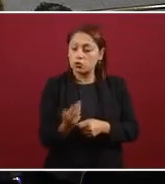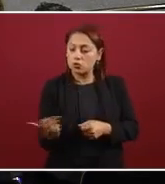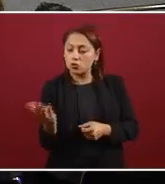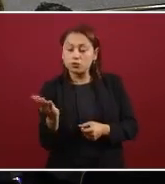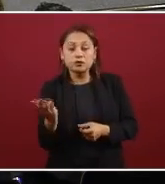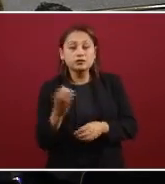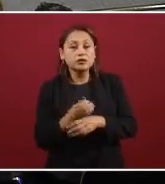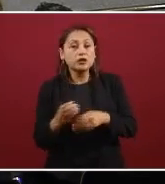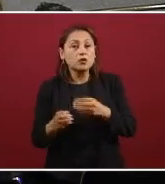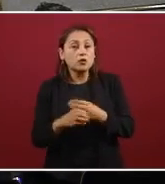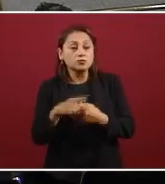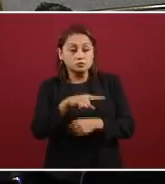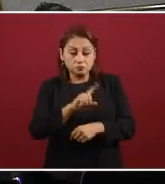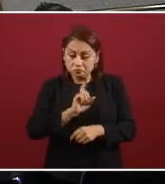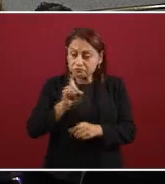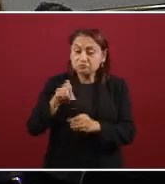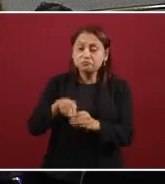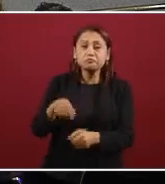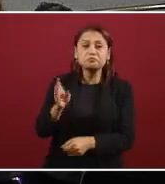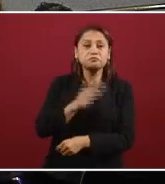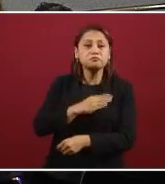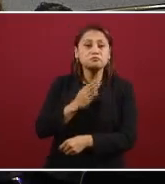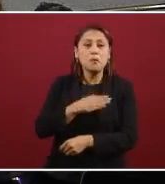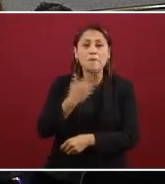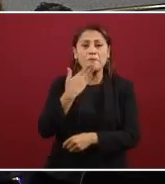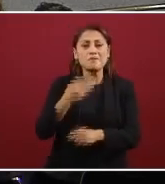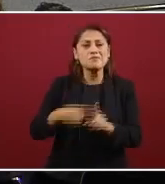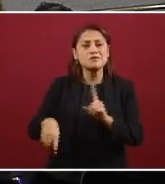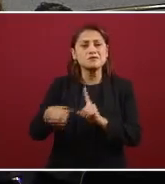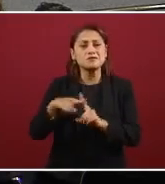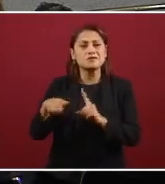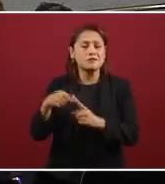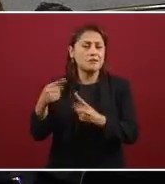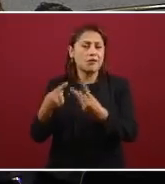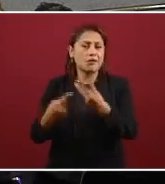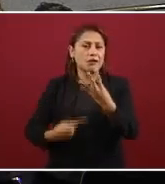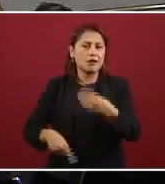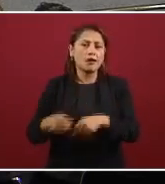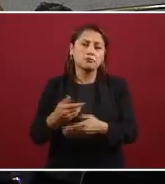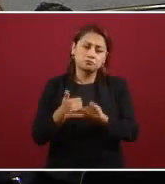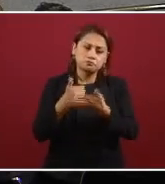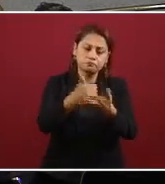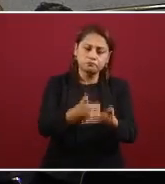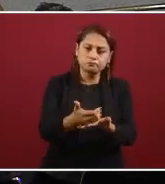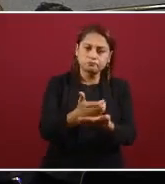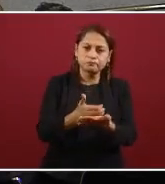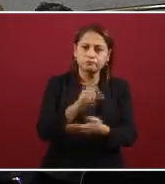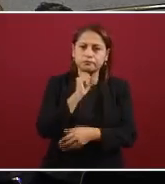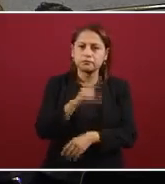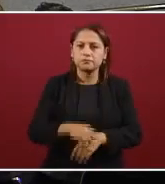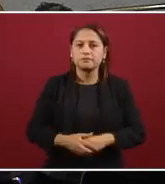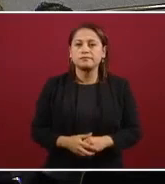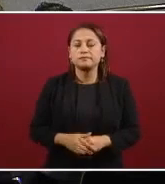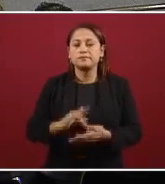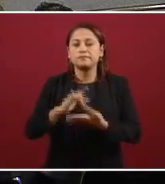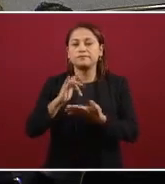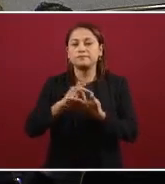formación artística, además de la atención médica y el tratamiento. Bueno, muchísimas gracias, presidente.